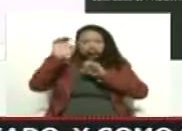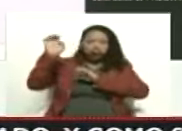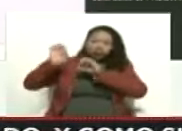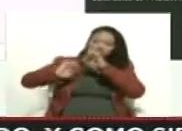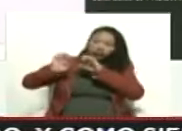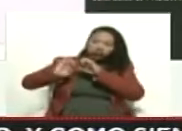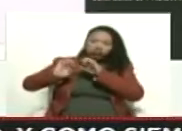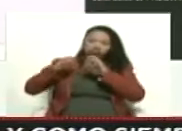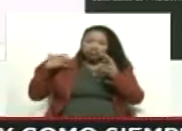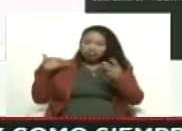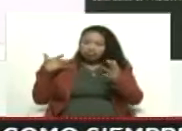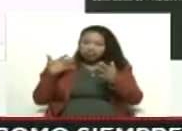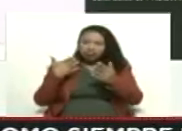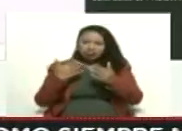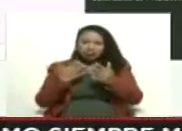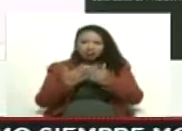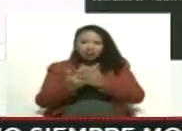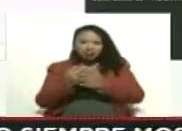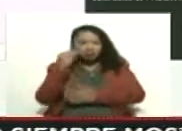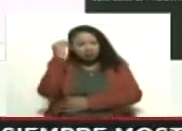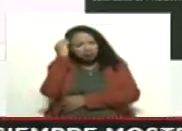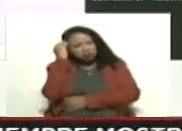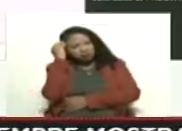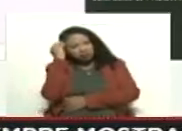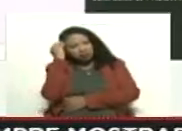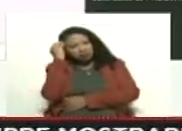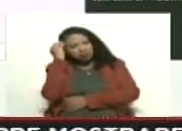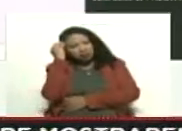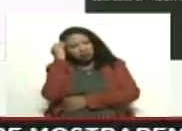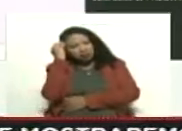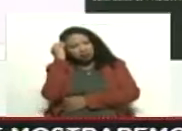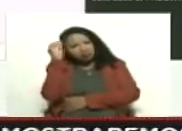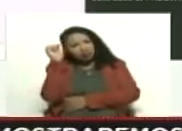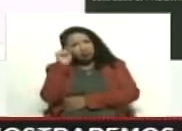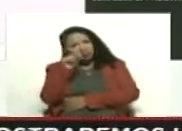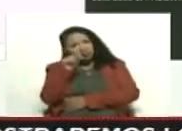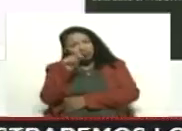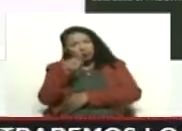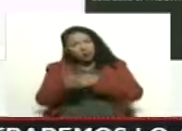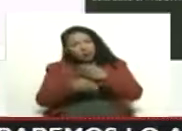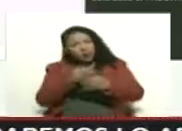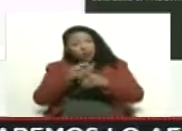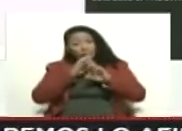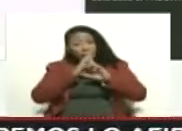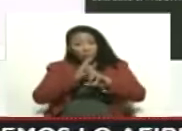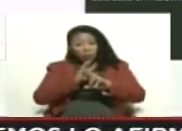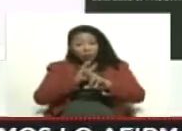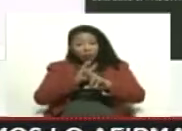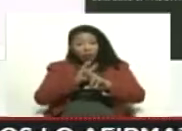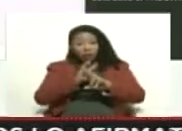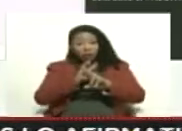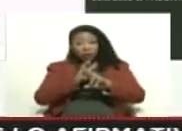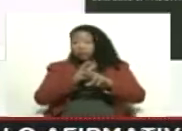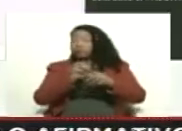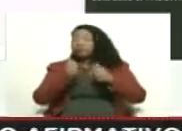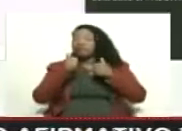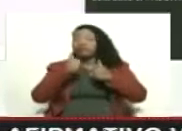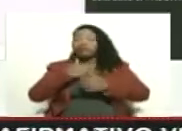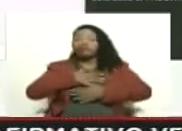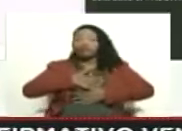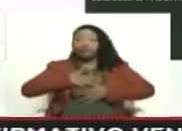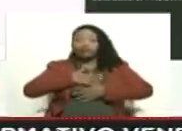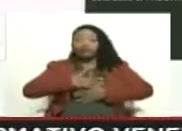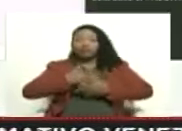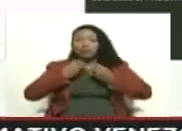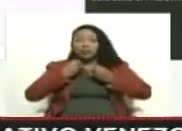haciendo podemos considerar que que que ha sido un resultado altísimo satisfactorio para